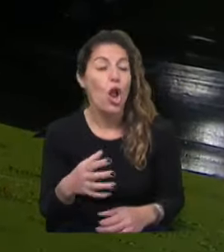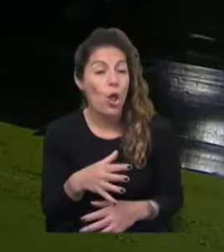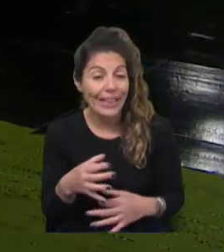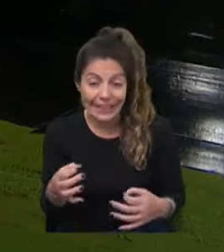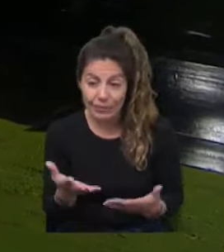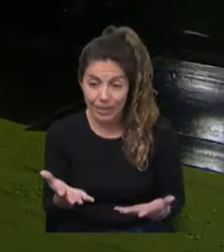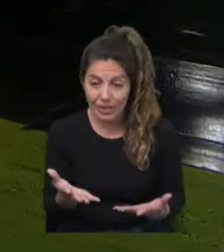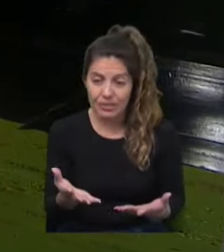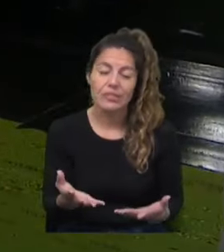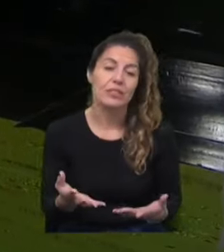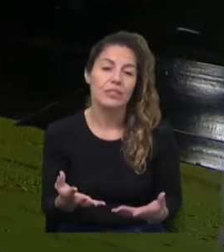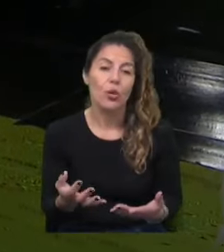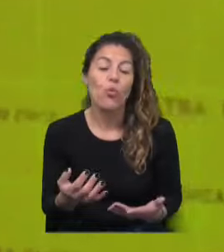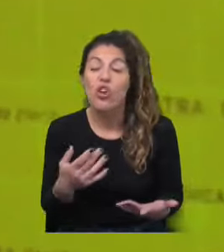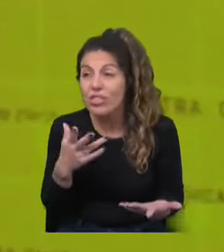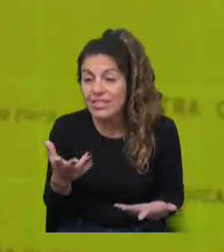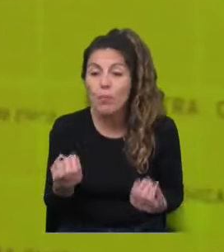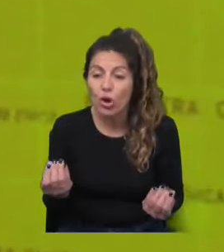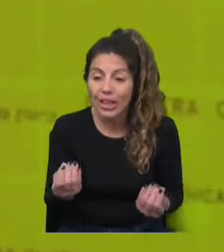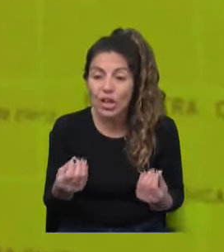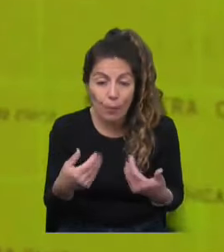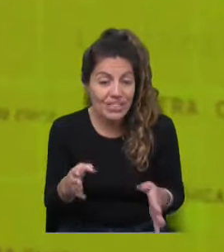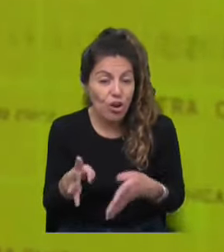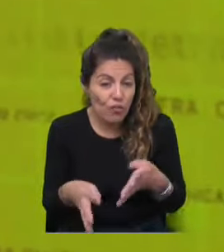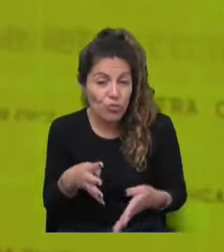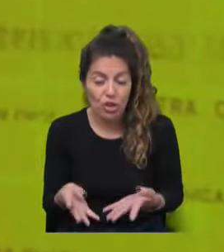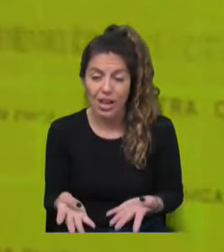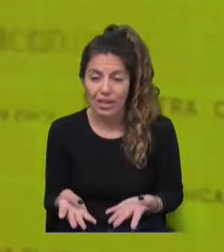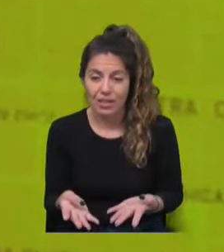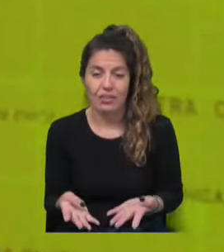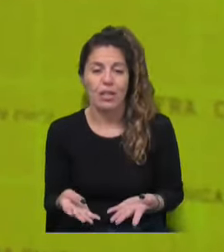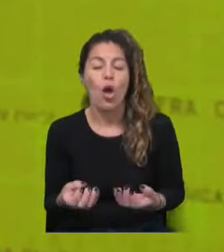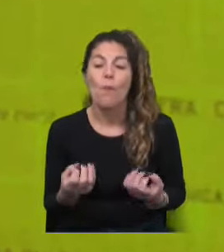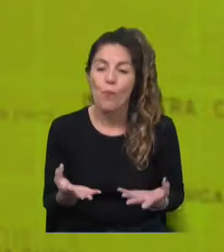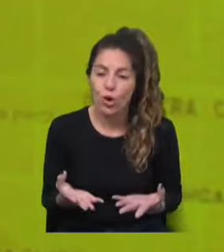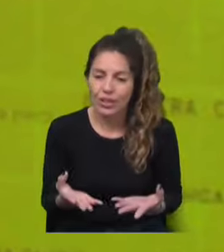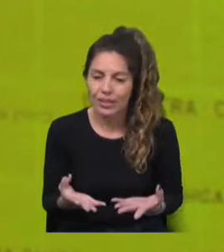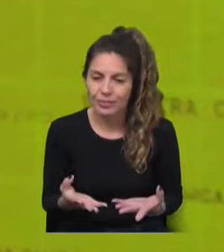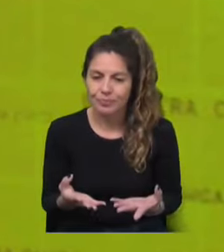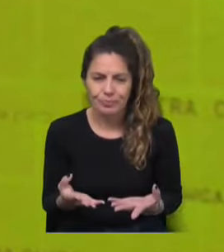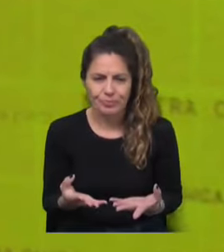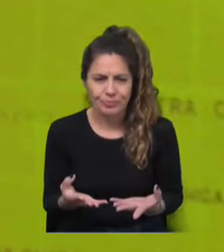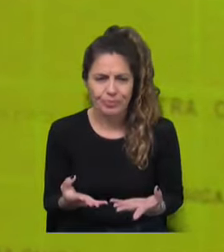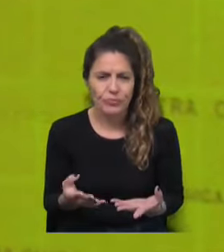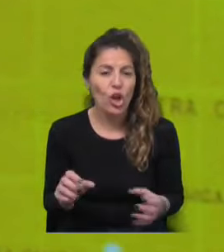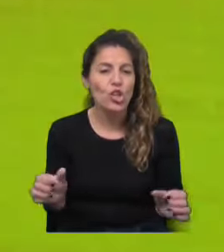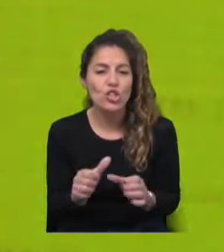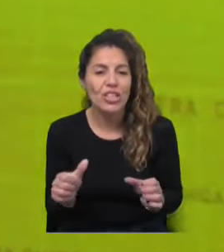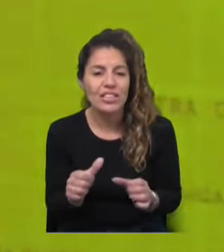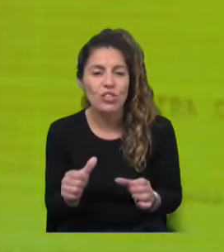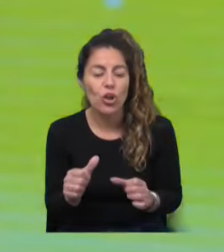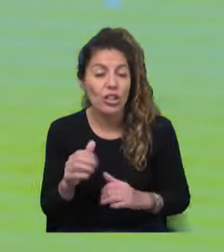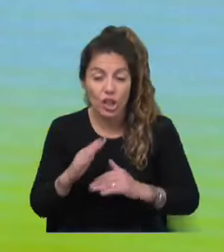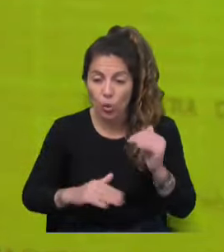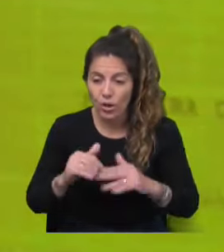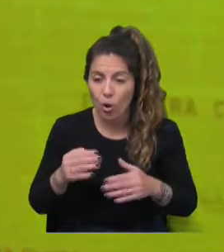increíble, ¿no? Y uno dice, bueno, pero ¿por qué no están operativos desde el día que llegaron? Porque no se hizo ninguna obra civil